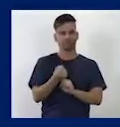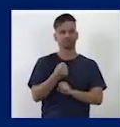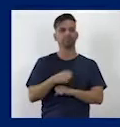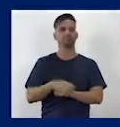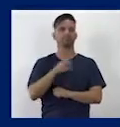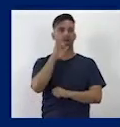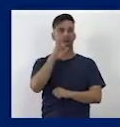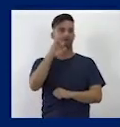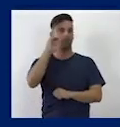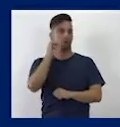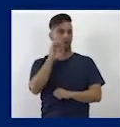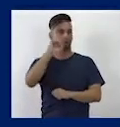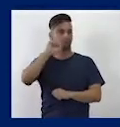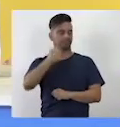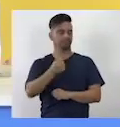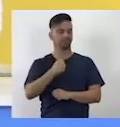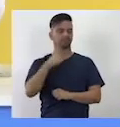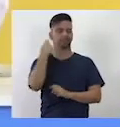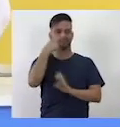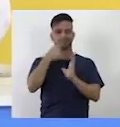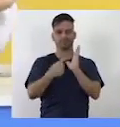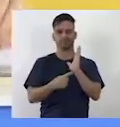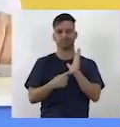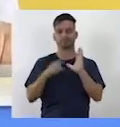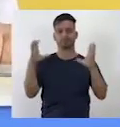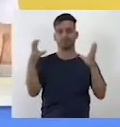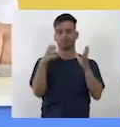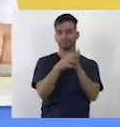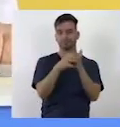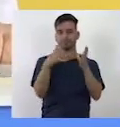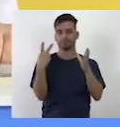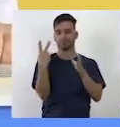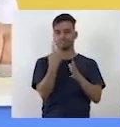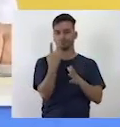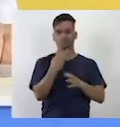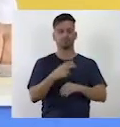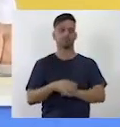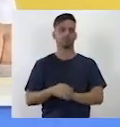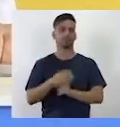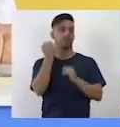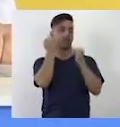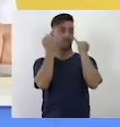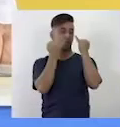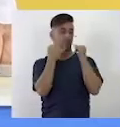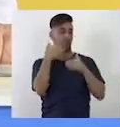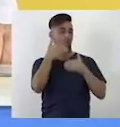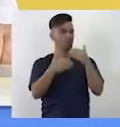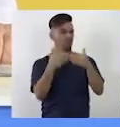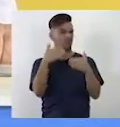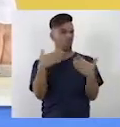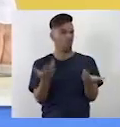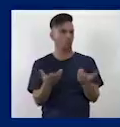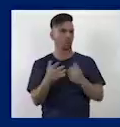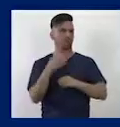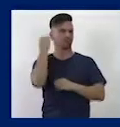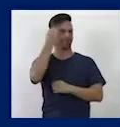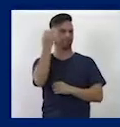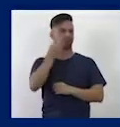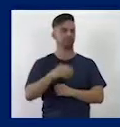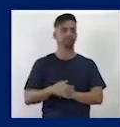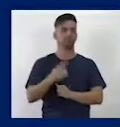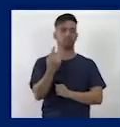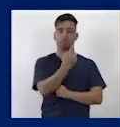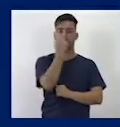y el otro es el agente oxidante hay que identificarlo vamos a ver los pasos que tenemos que vamos a seguir en los ejercicios